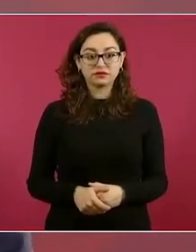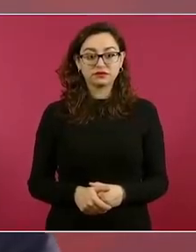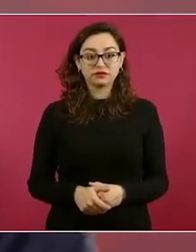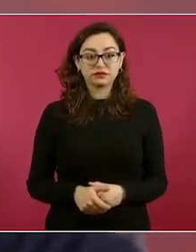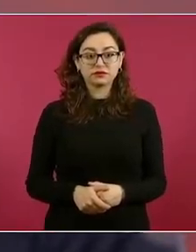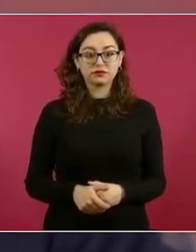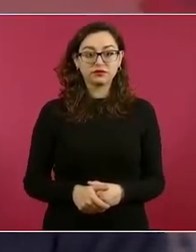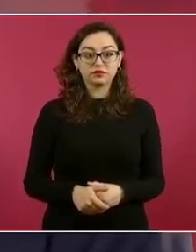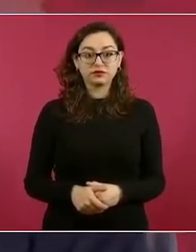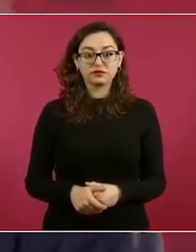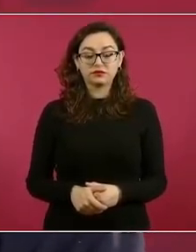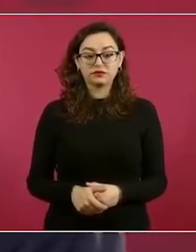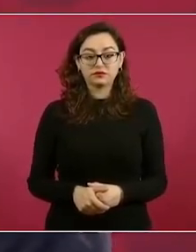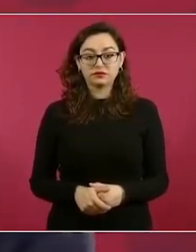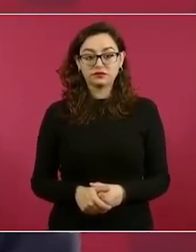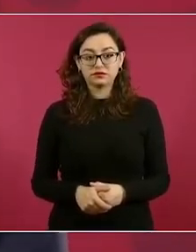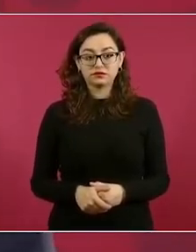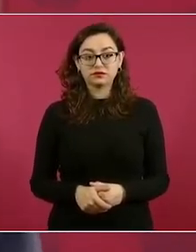con